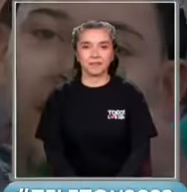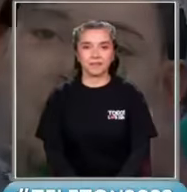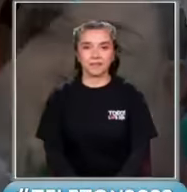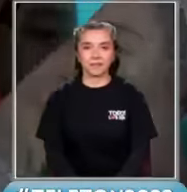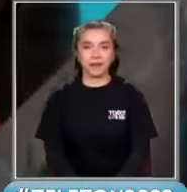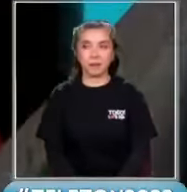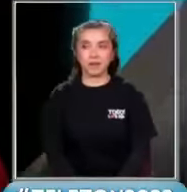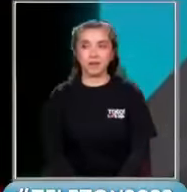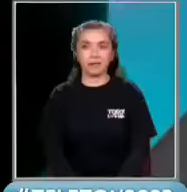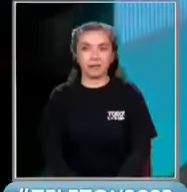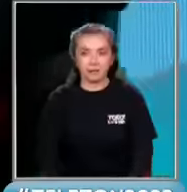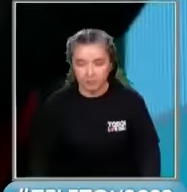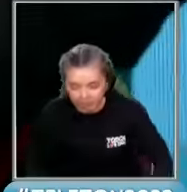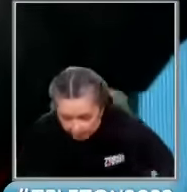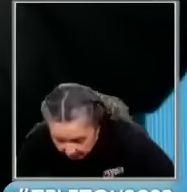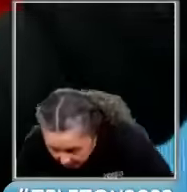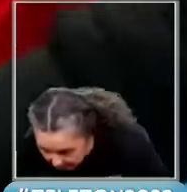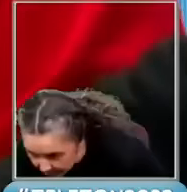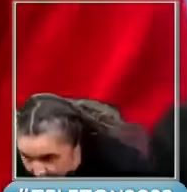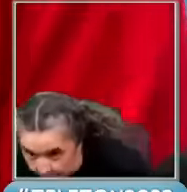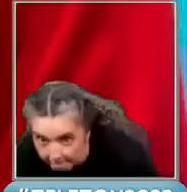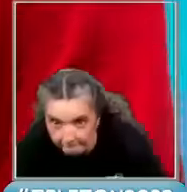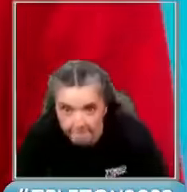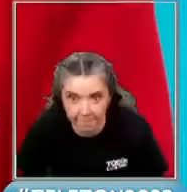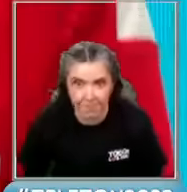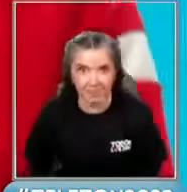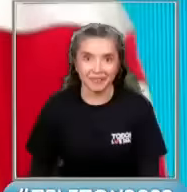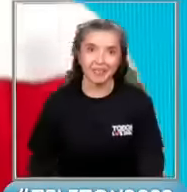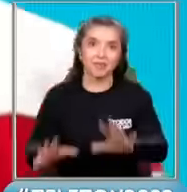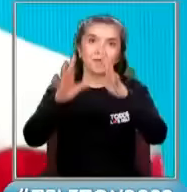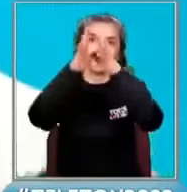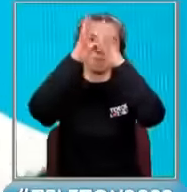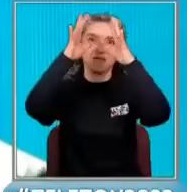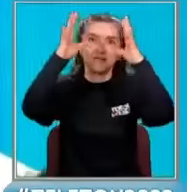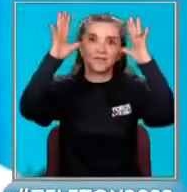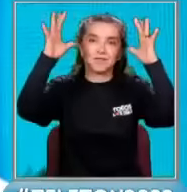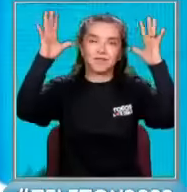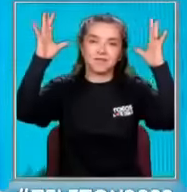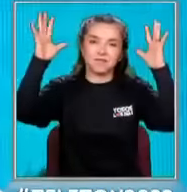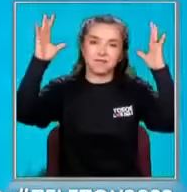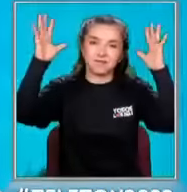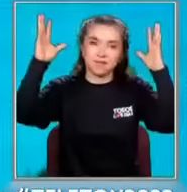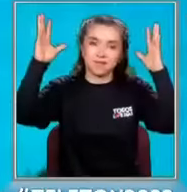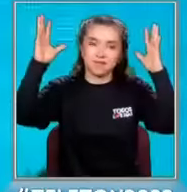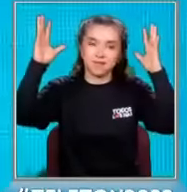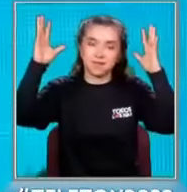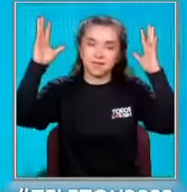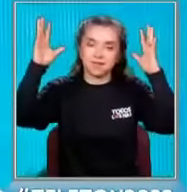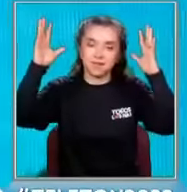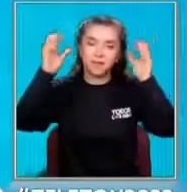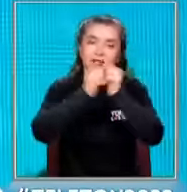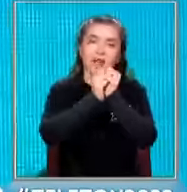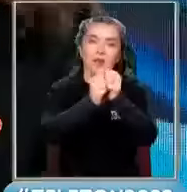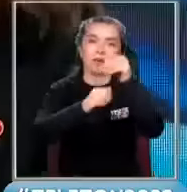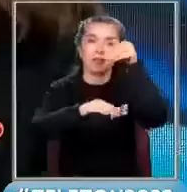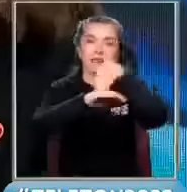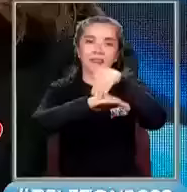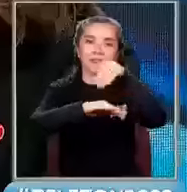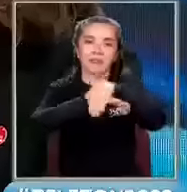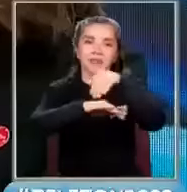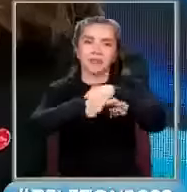Fuerte, fuerte ese aplauso para Luis Pérez y su señora Vanessa Brigado. Nos acompañan esta tarde. Luis,